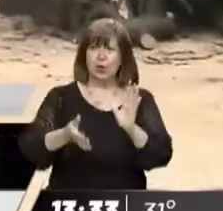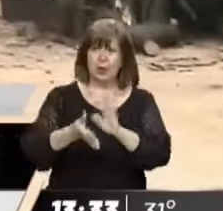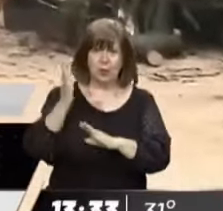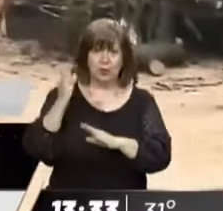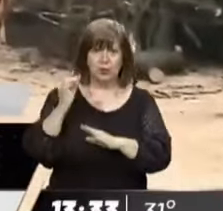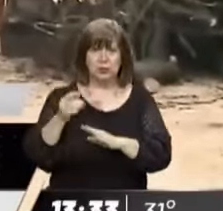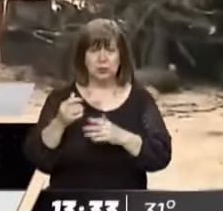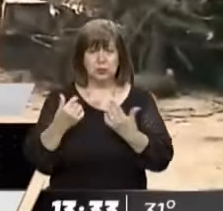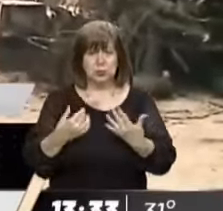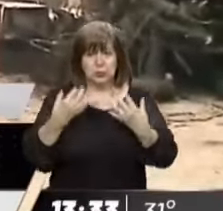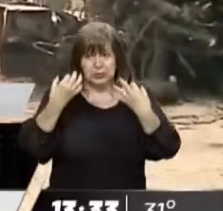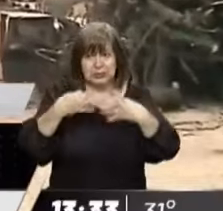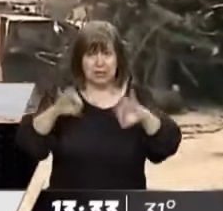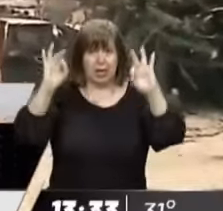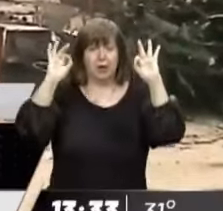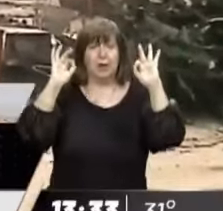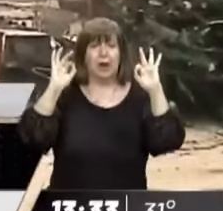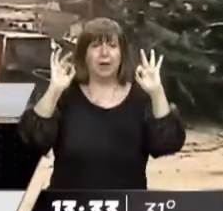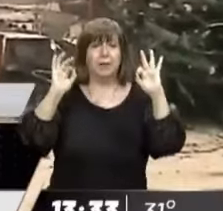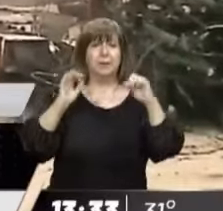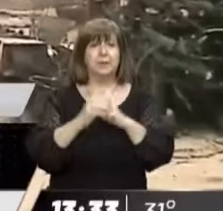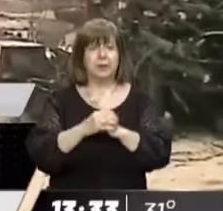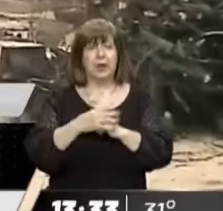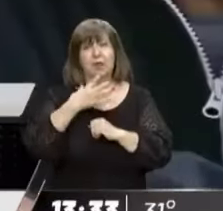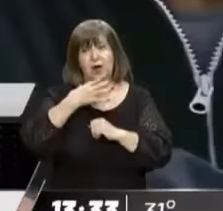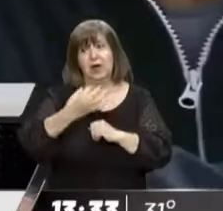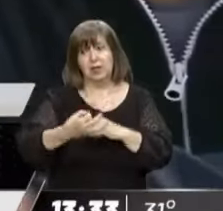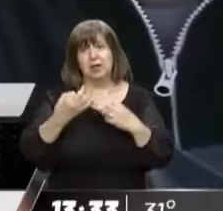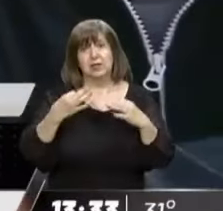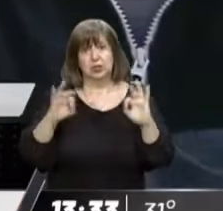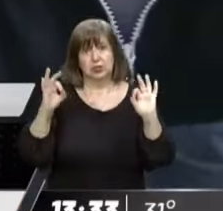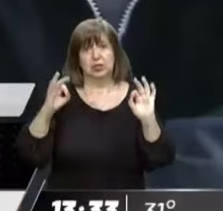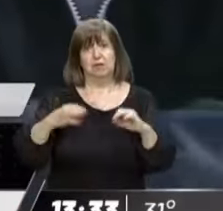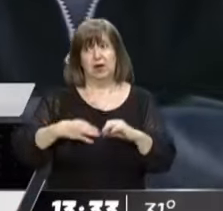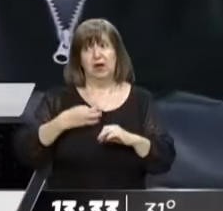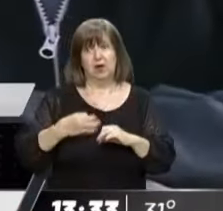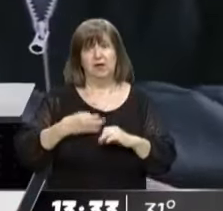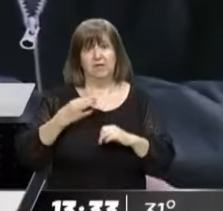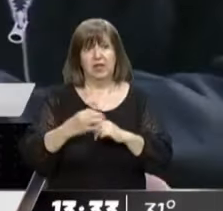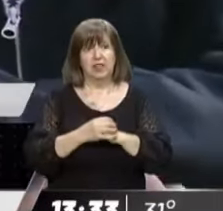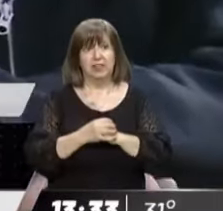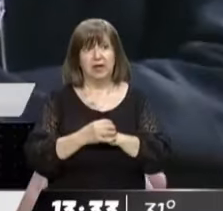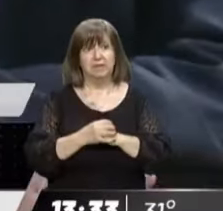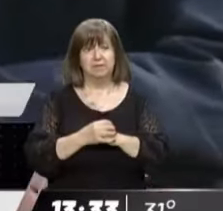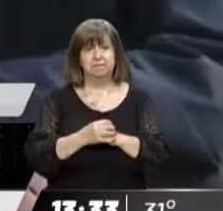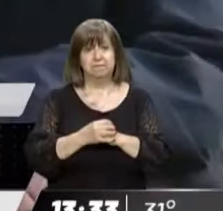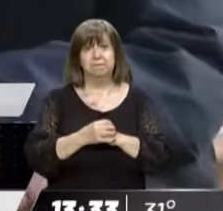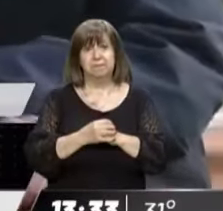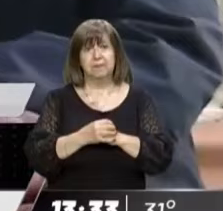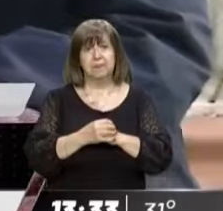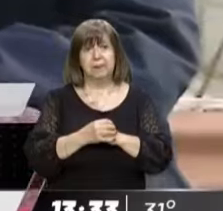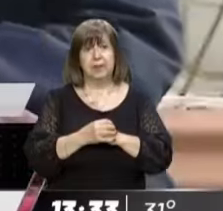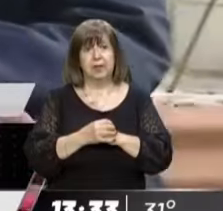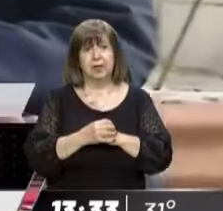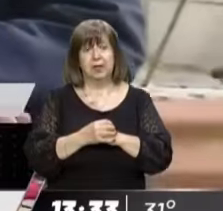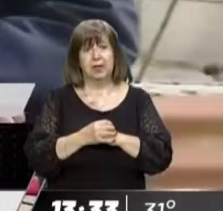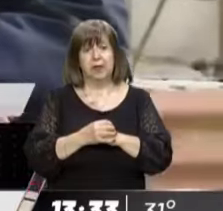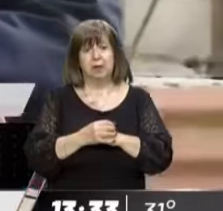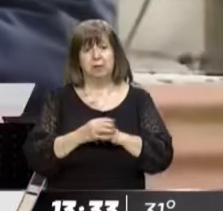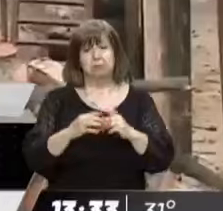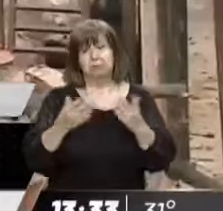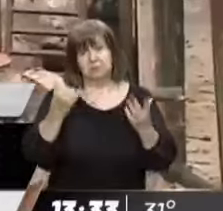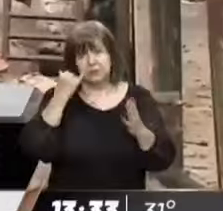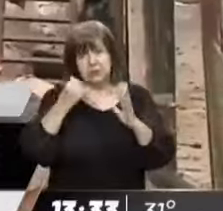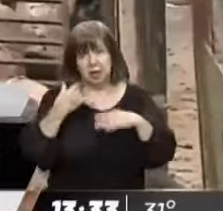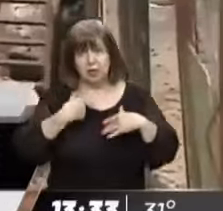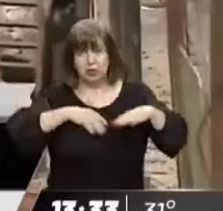digo, es un milagro que estén todos vivos. Sí, es un milagro y no, es que podríamos haber salido muy lastimados. Que